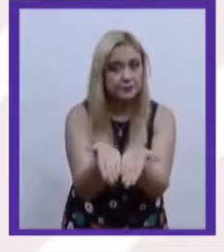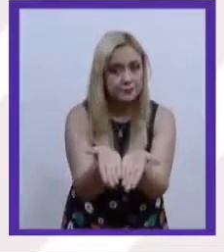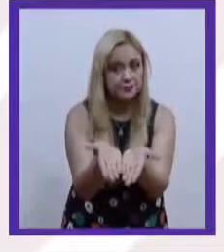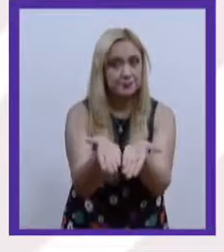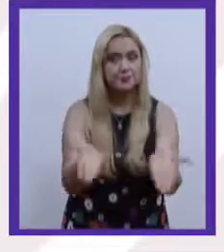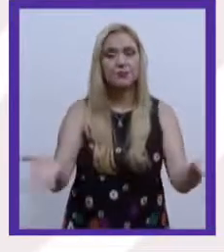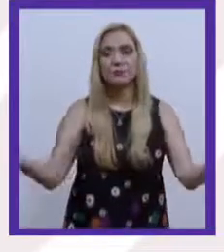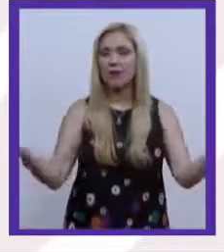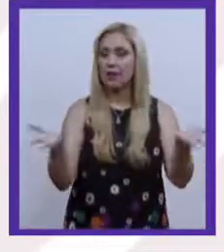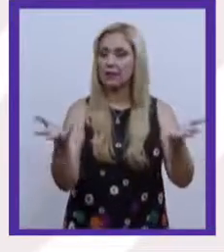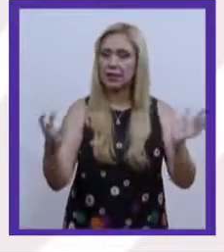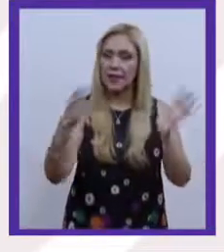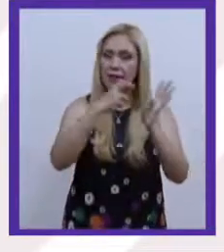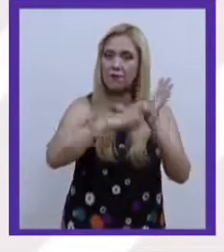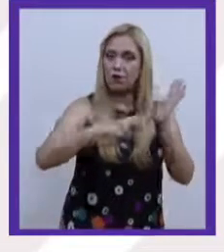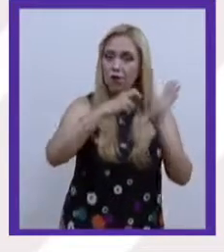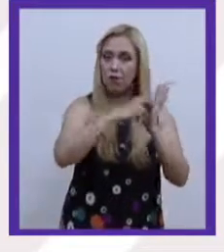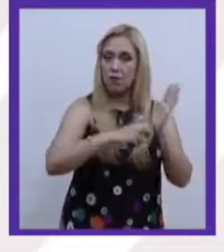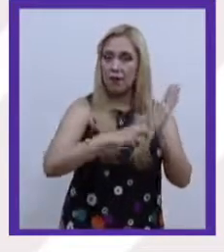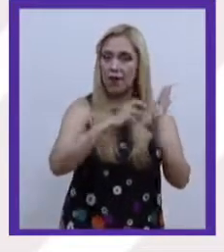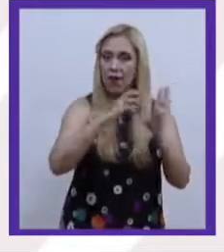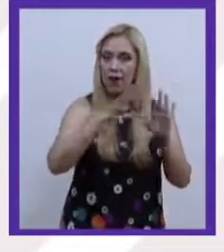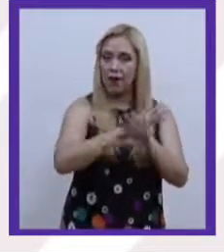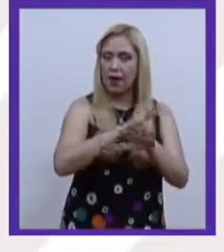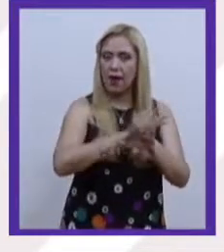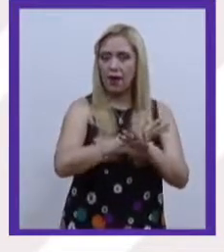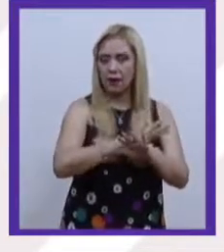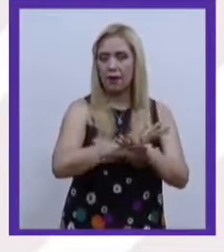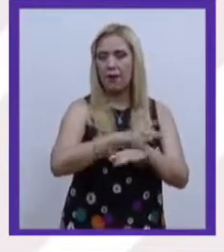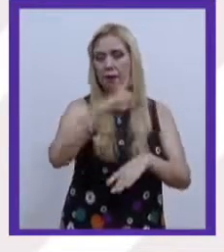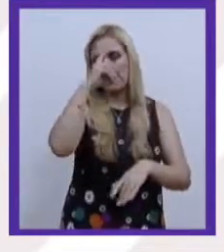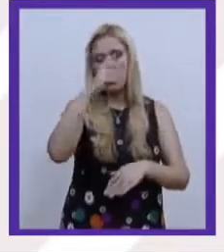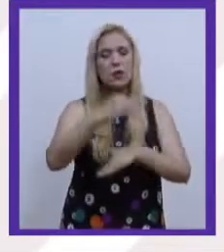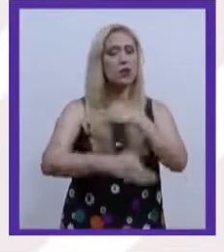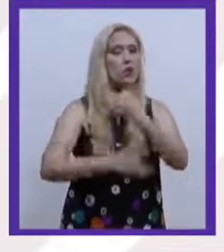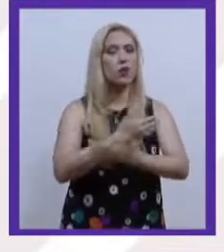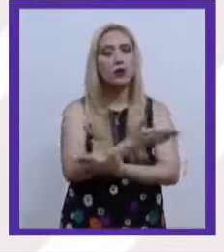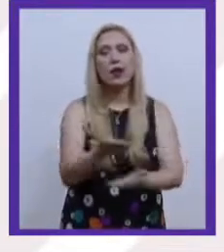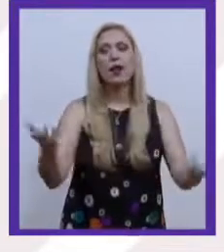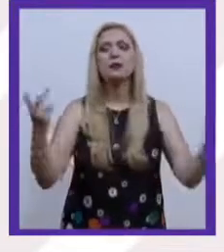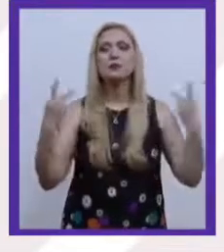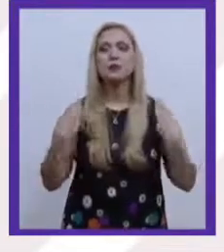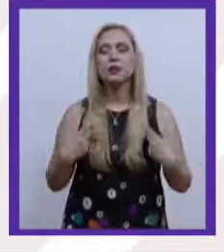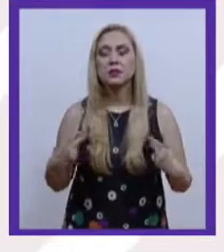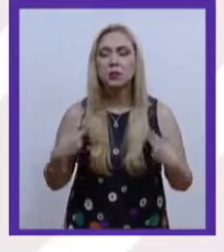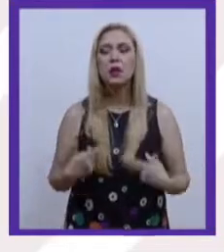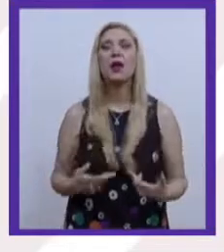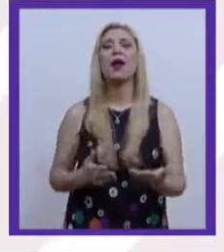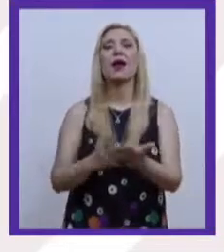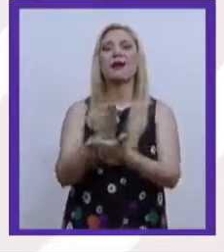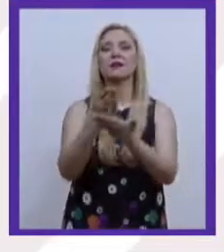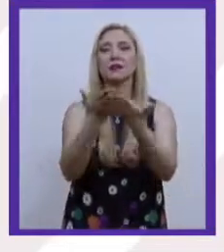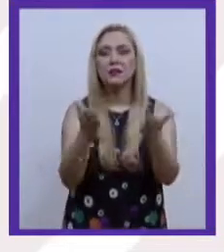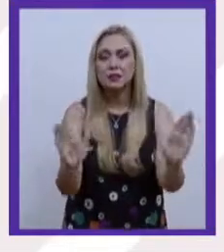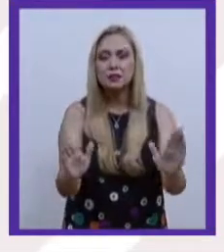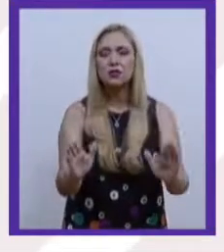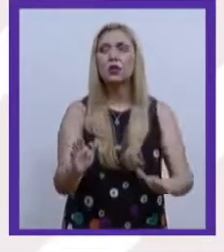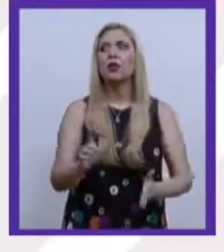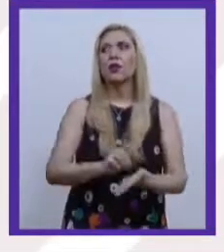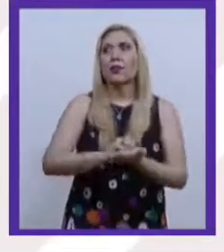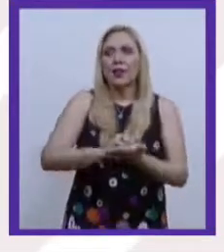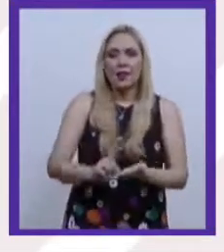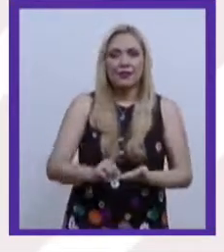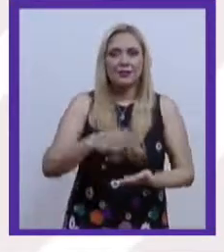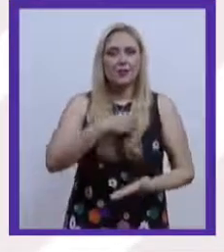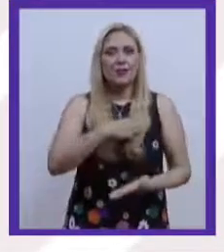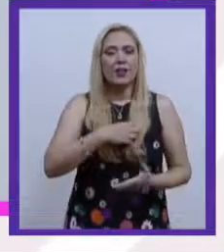la reforma constitucional en esta ley, ¿no? Garantizar a todas las personas el acceso y el disfrute del derecho a